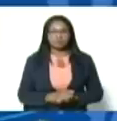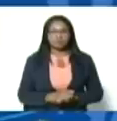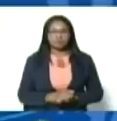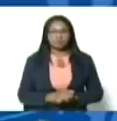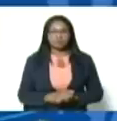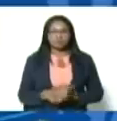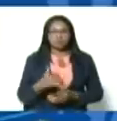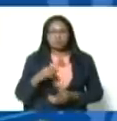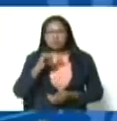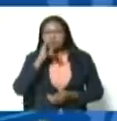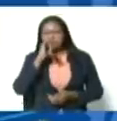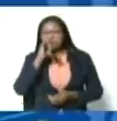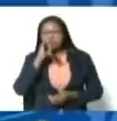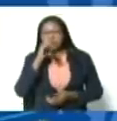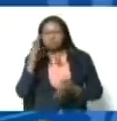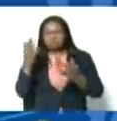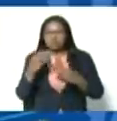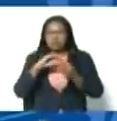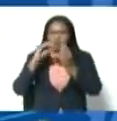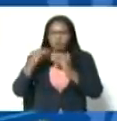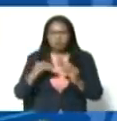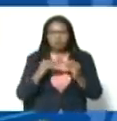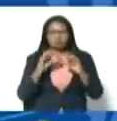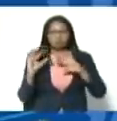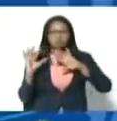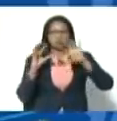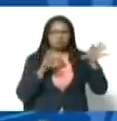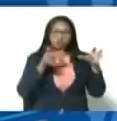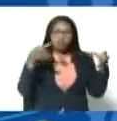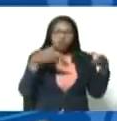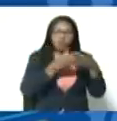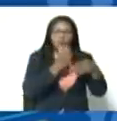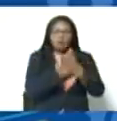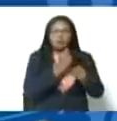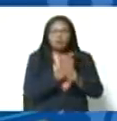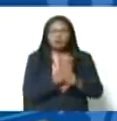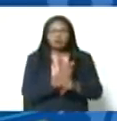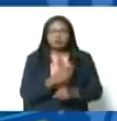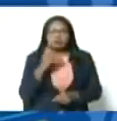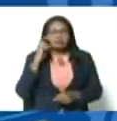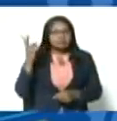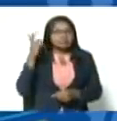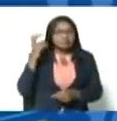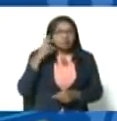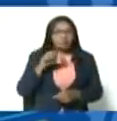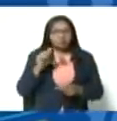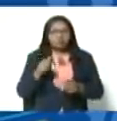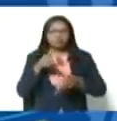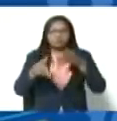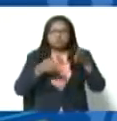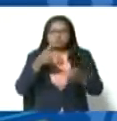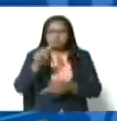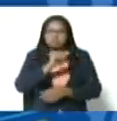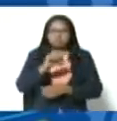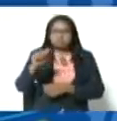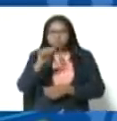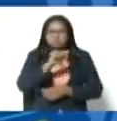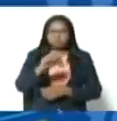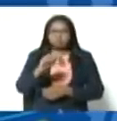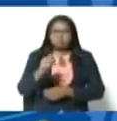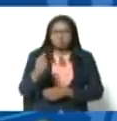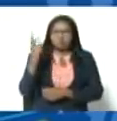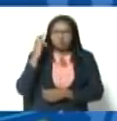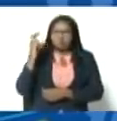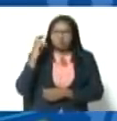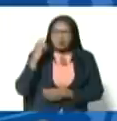reportaba, entonces venía el mantenimiento correctivo. Mira, vale, que está sonando algo raro aquí a la derecha abajo, placa, pa, placa, está